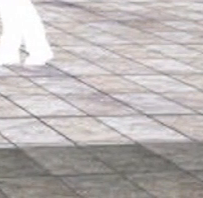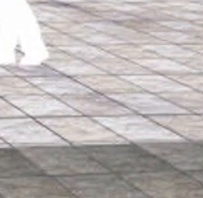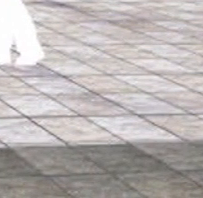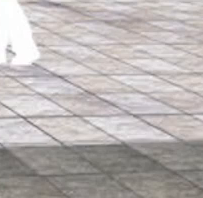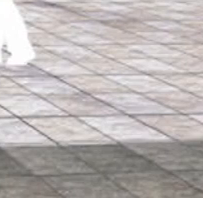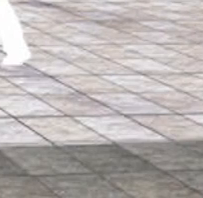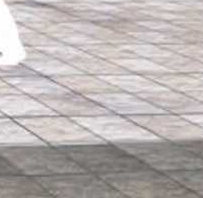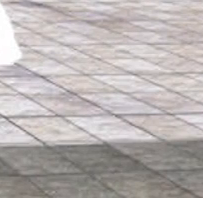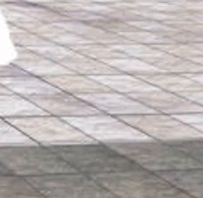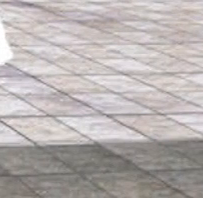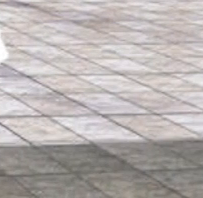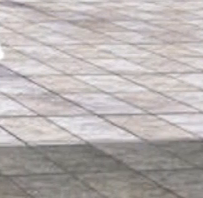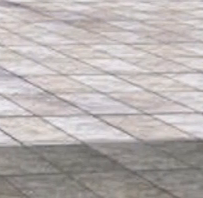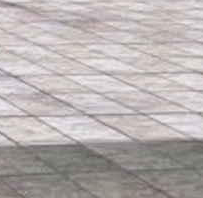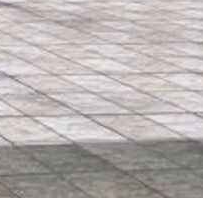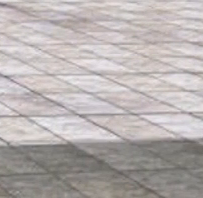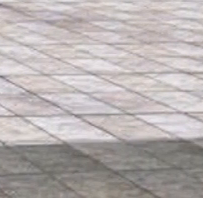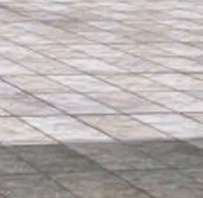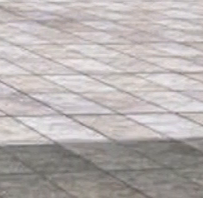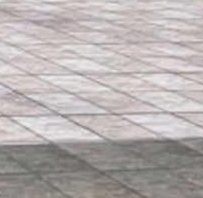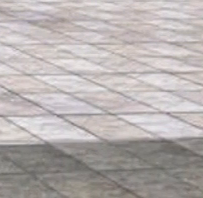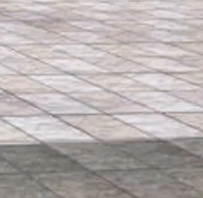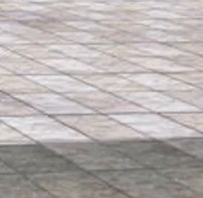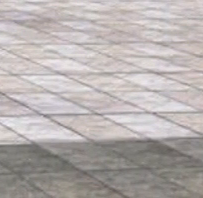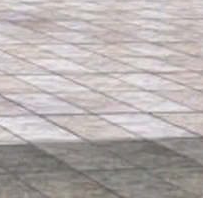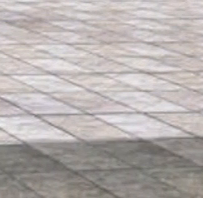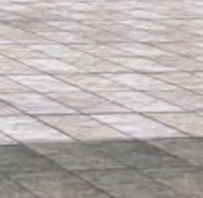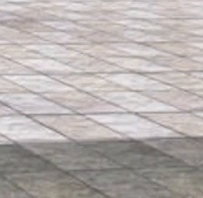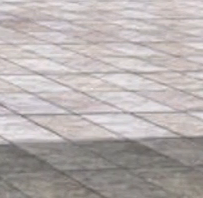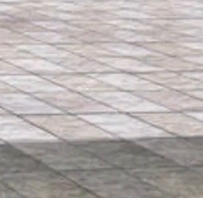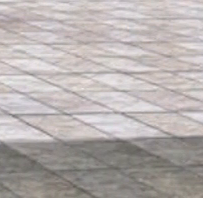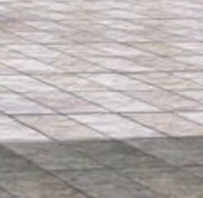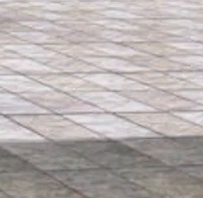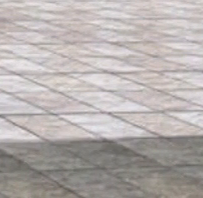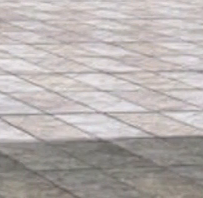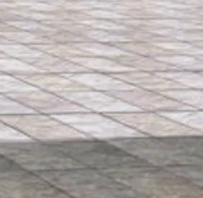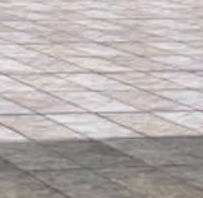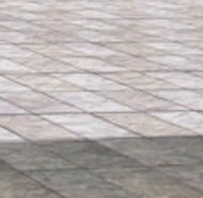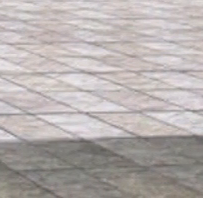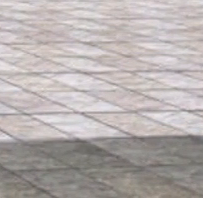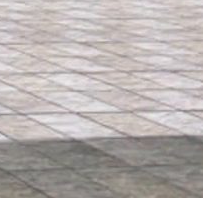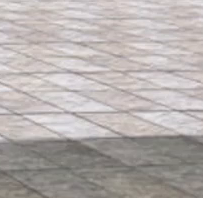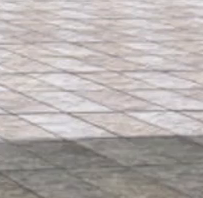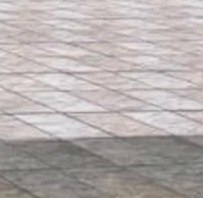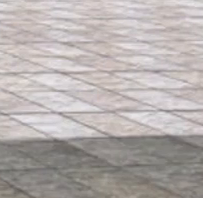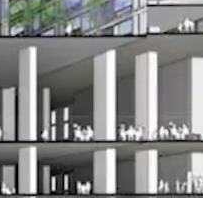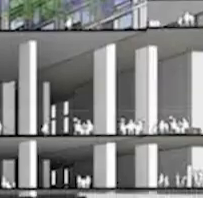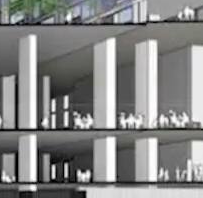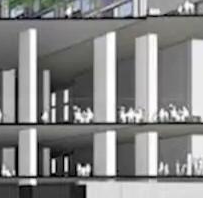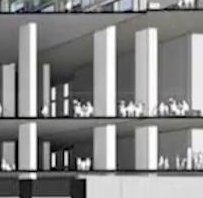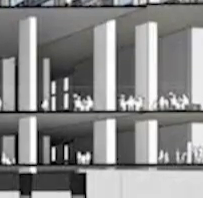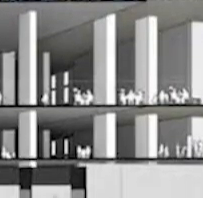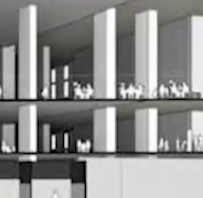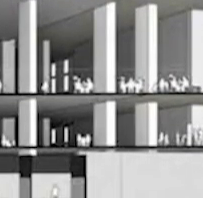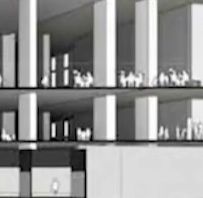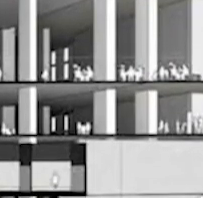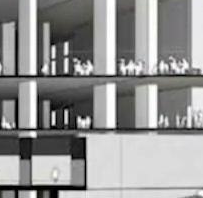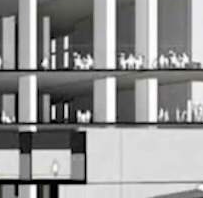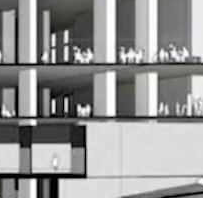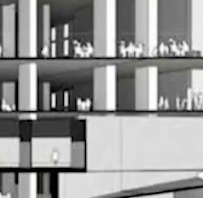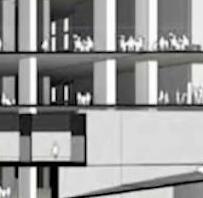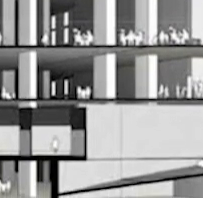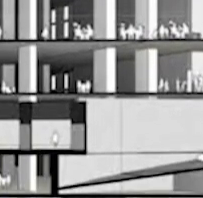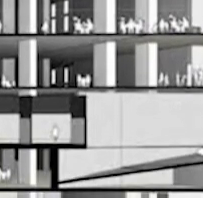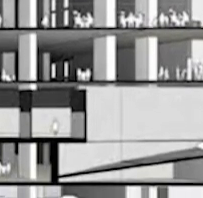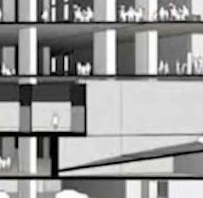una sensación más cálida, mientras que las barandillas de hierro fundido reflejan el uso histórico del hierro en los patios de la ciudad. El suelo está compuesto